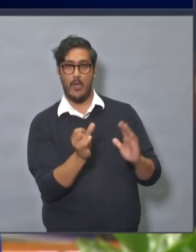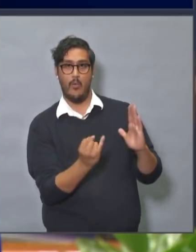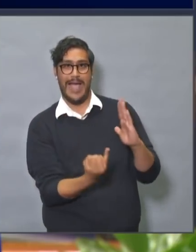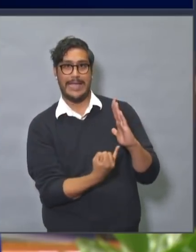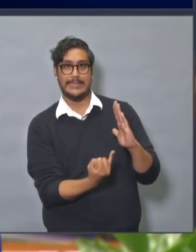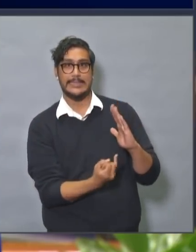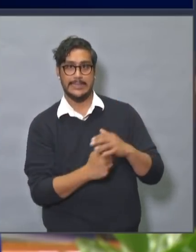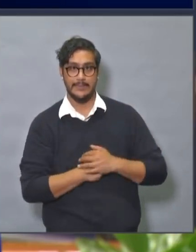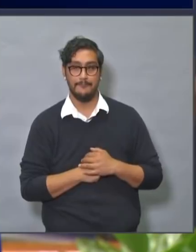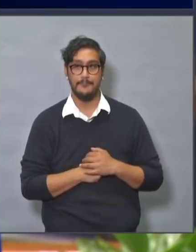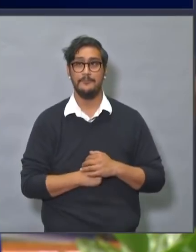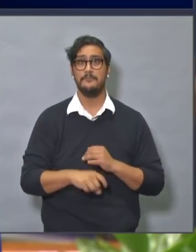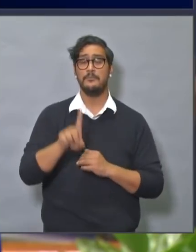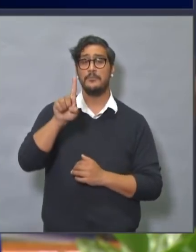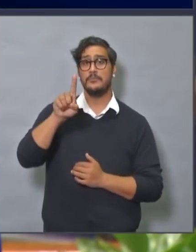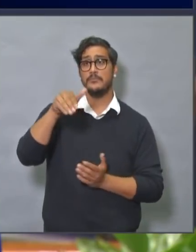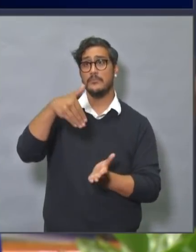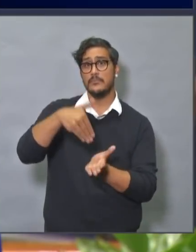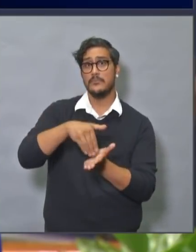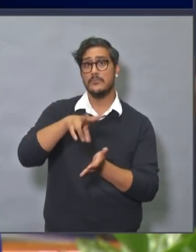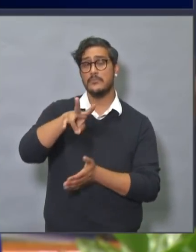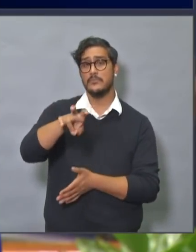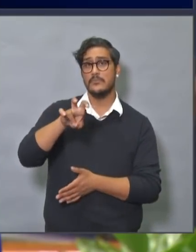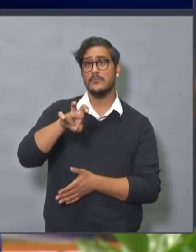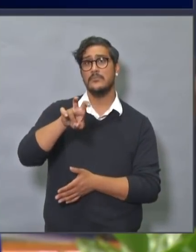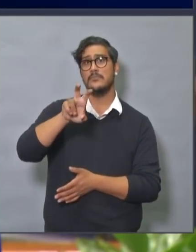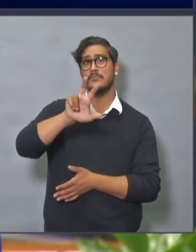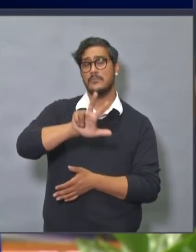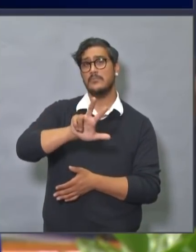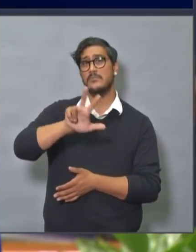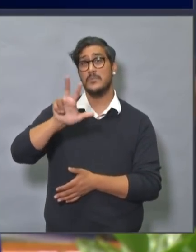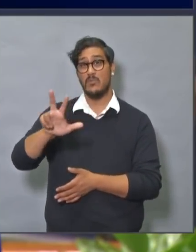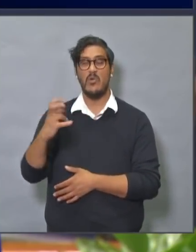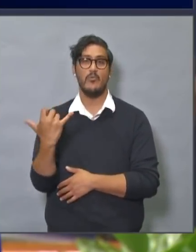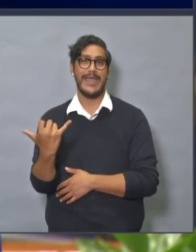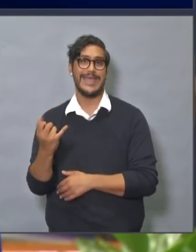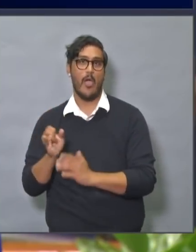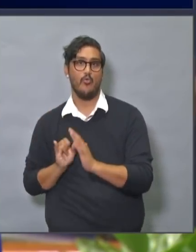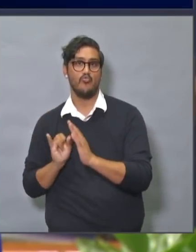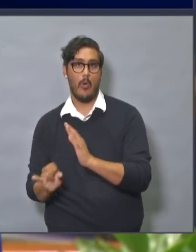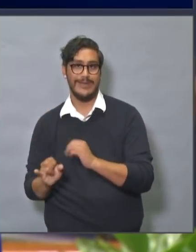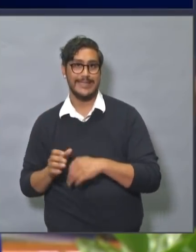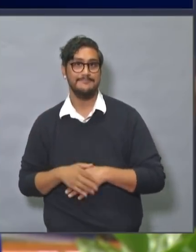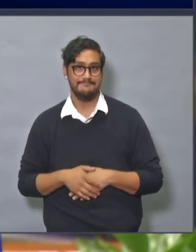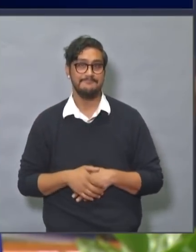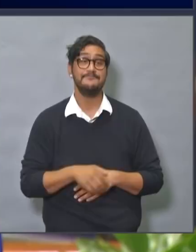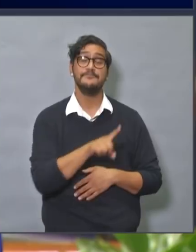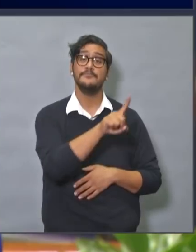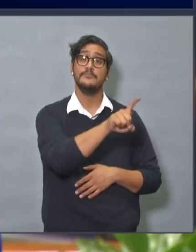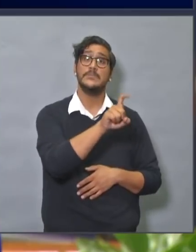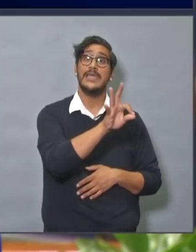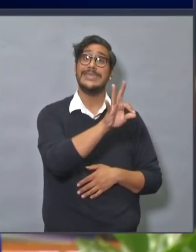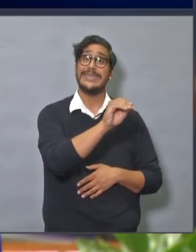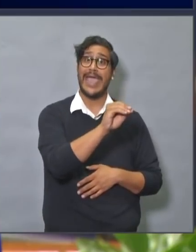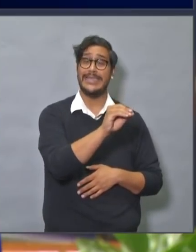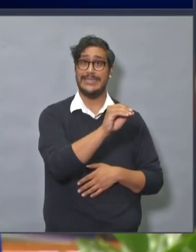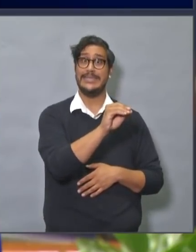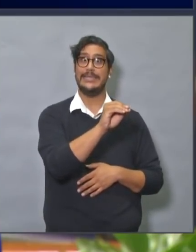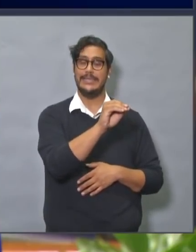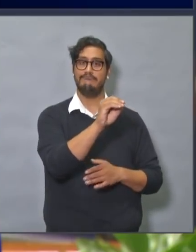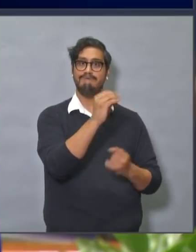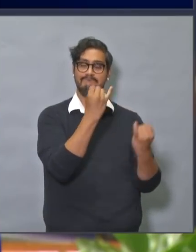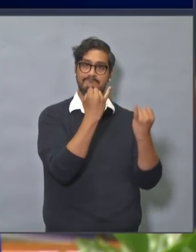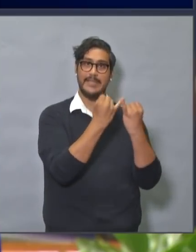y 1,763 están en cuarentena. Hay 190 casos en la prisión estatal,